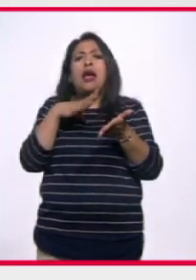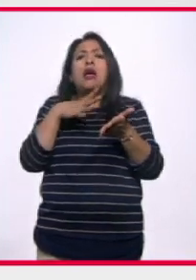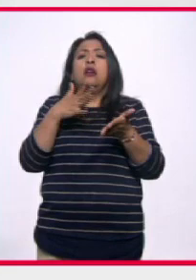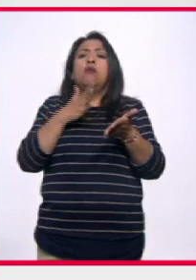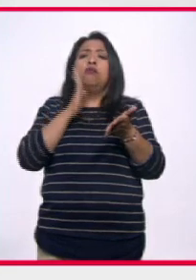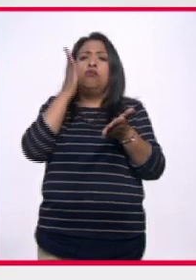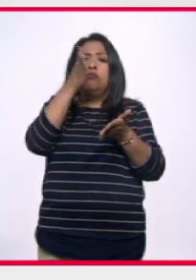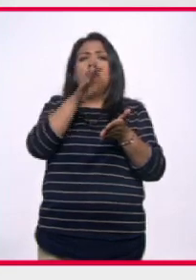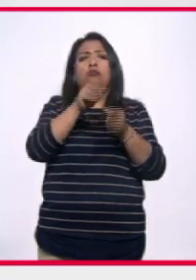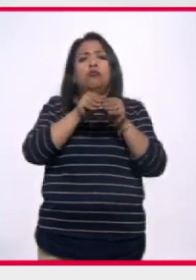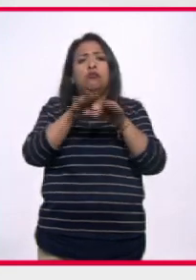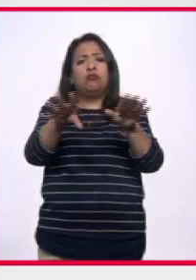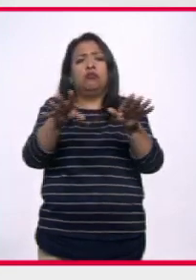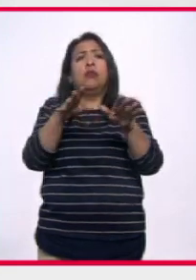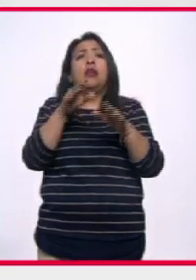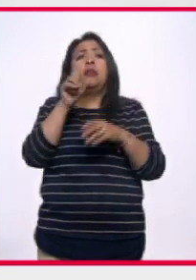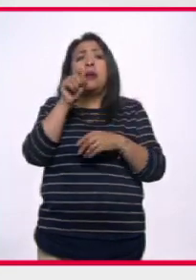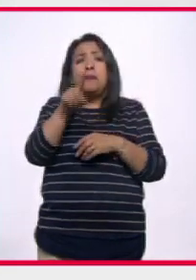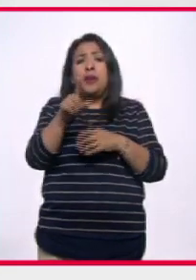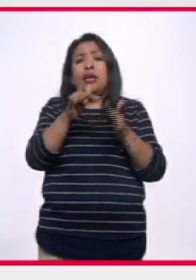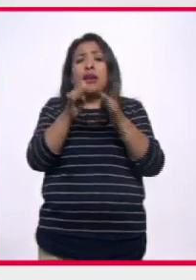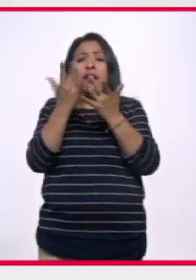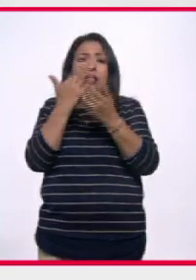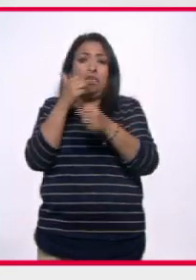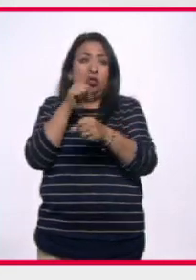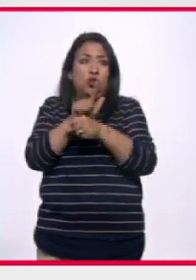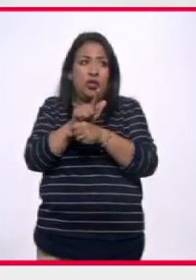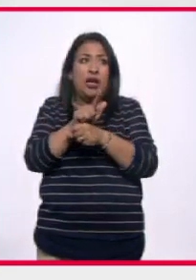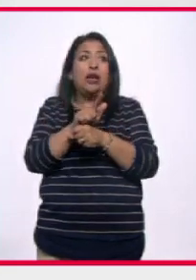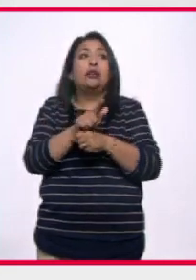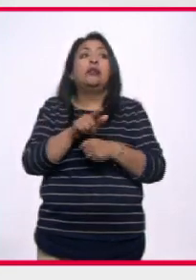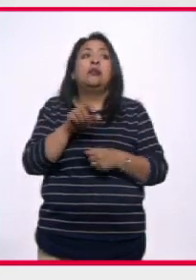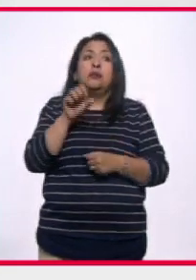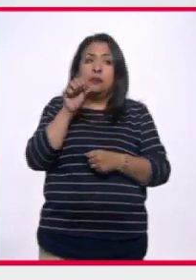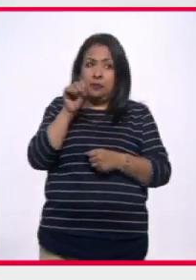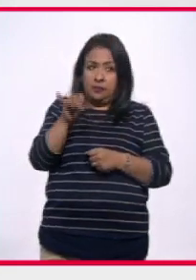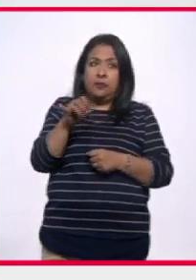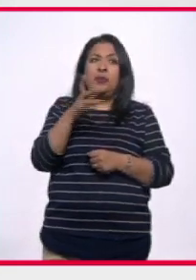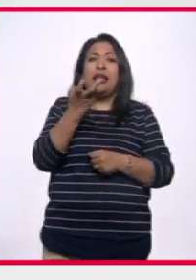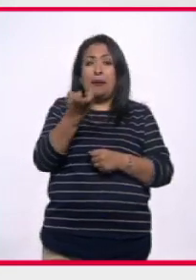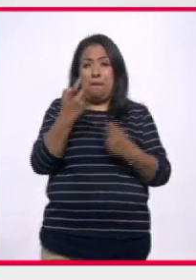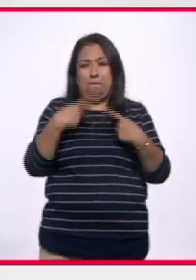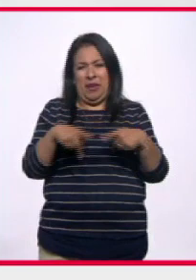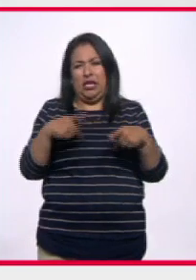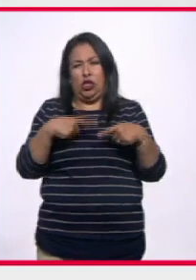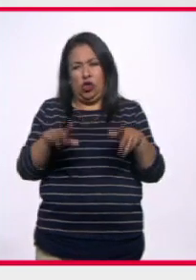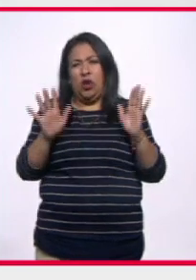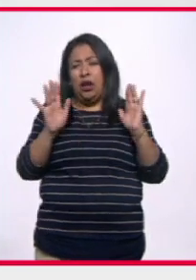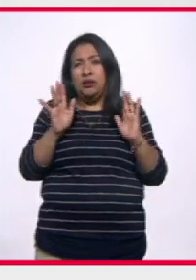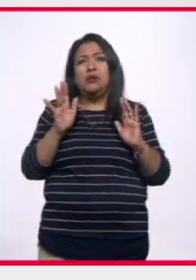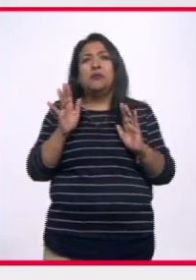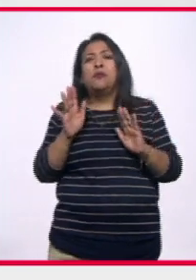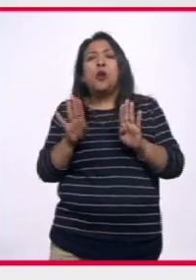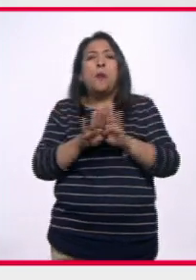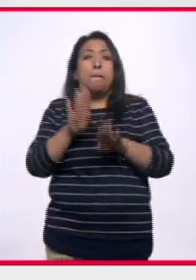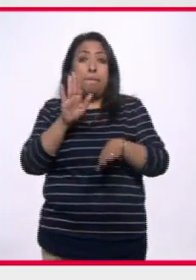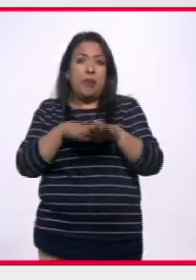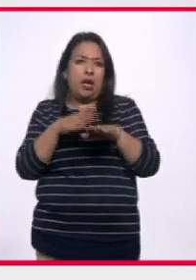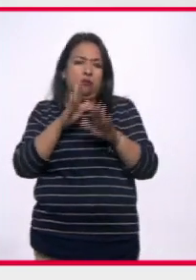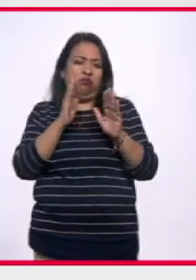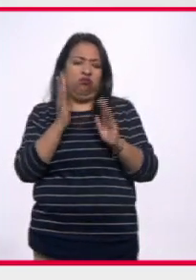dirigir también publicaciones y a través de redes sociales teórico digamos que no es el público más